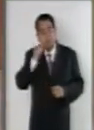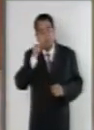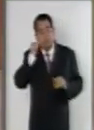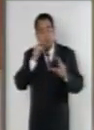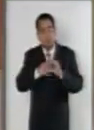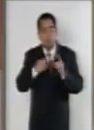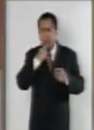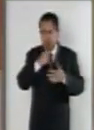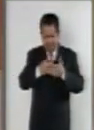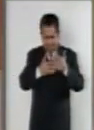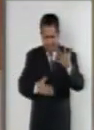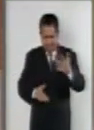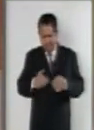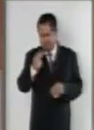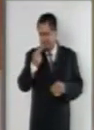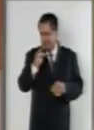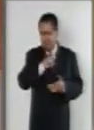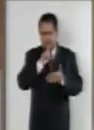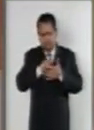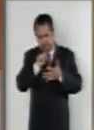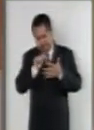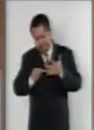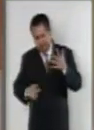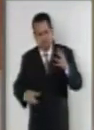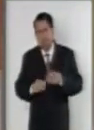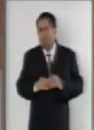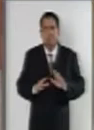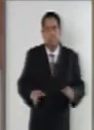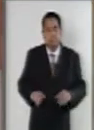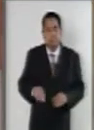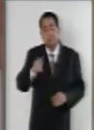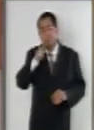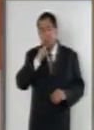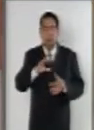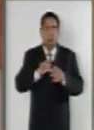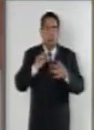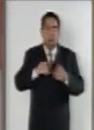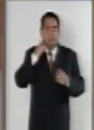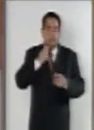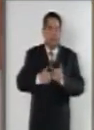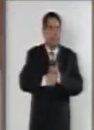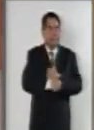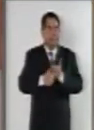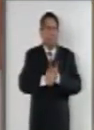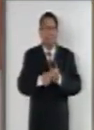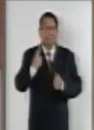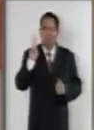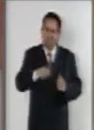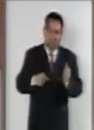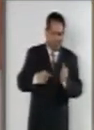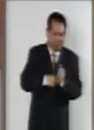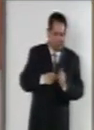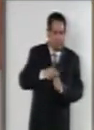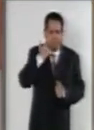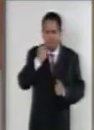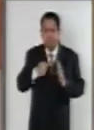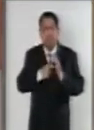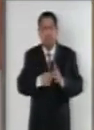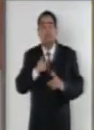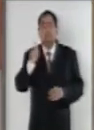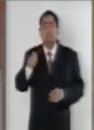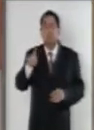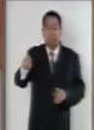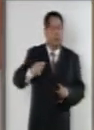como 25 que hay de este tipo. Pero lo hacen de esta forma para esconder el verdadero propósito, que es